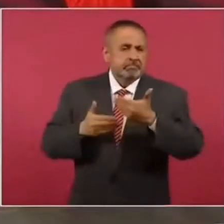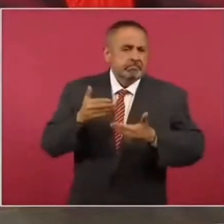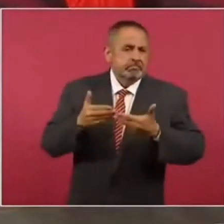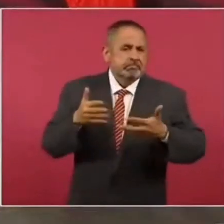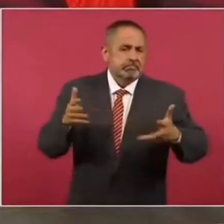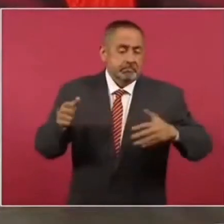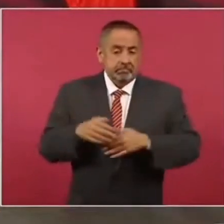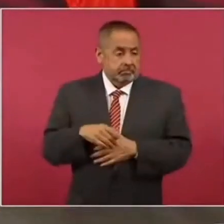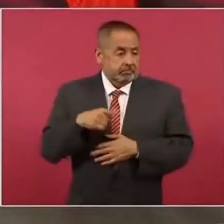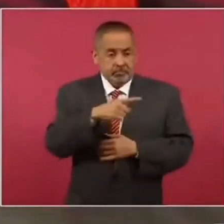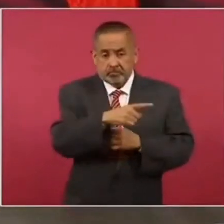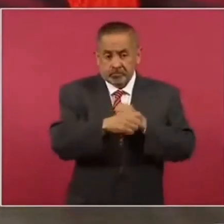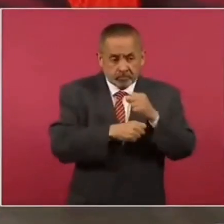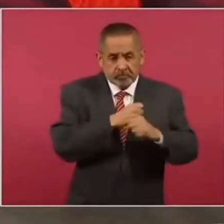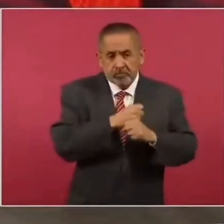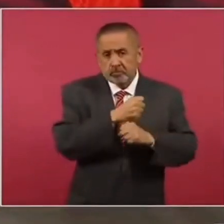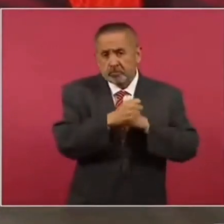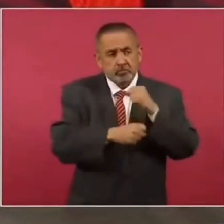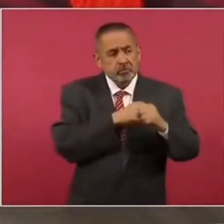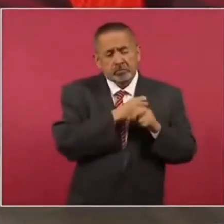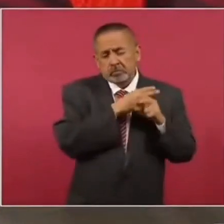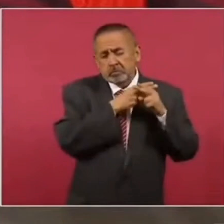Por siglos